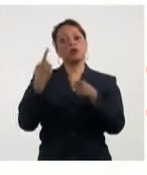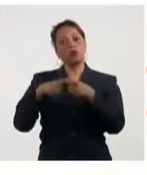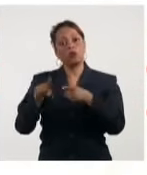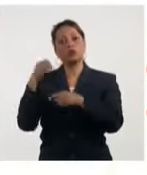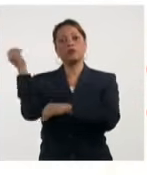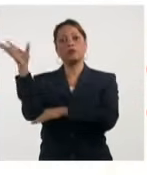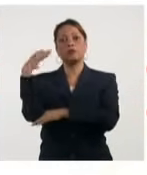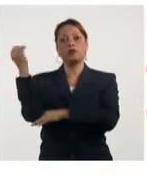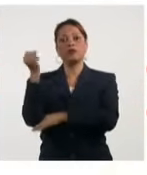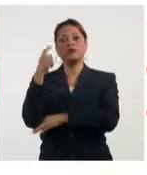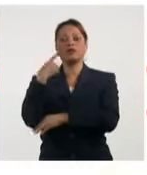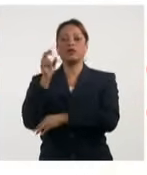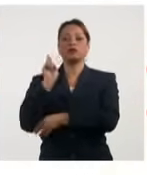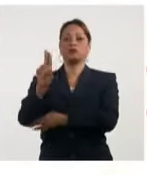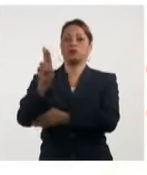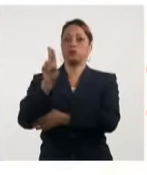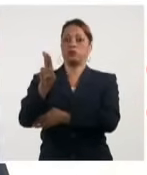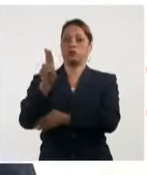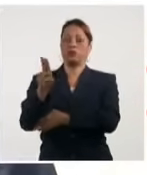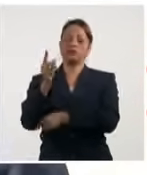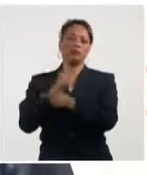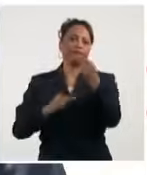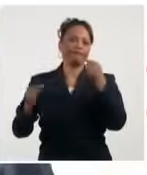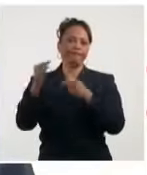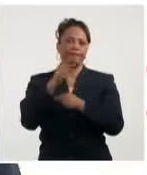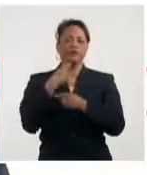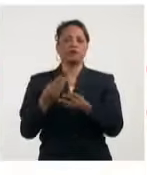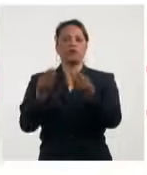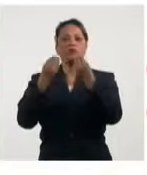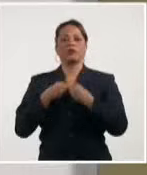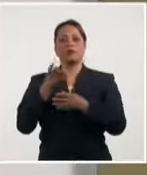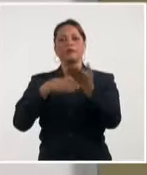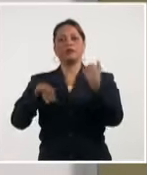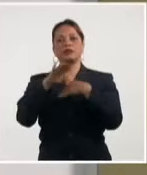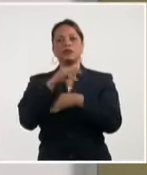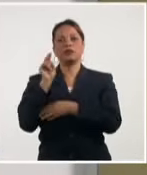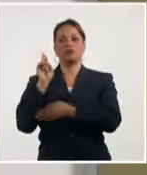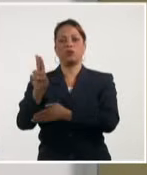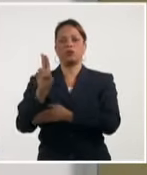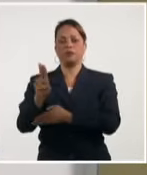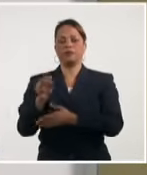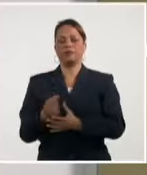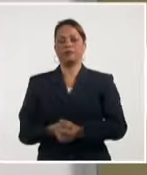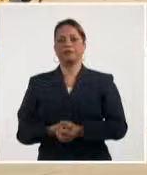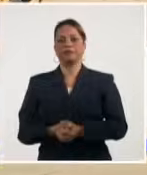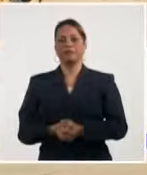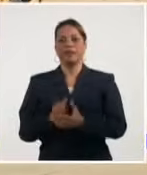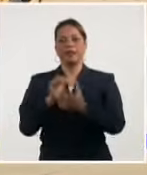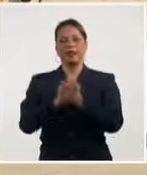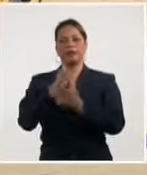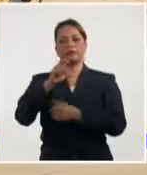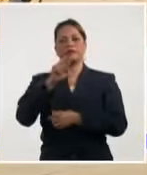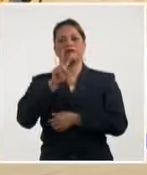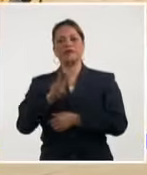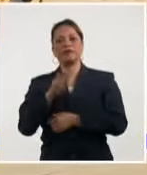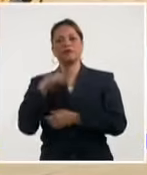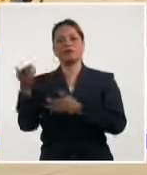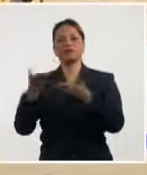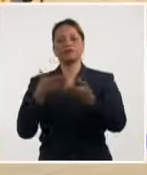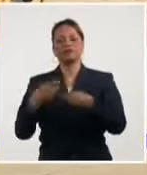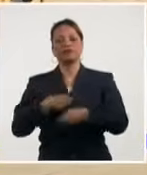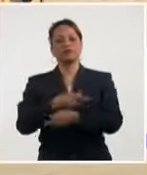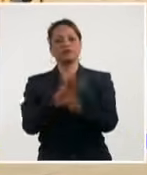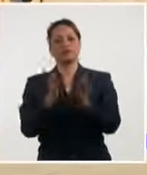son carros de la emergencia. Es la prioridad que le ha dado el ministerio a los carros de la emergencia. MCB Comercial puso a disposición